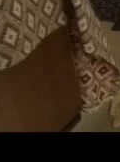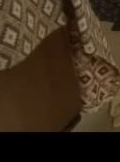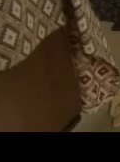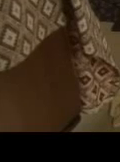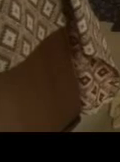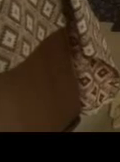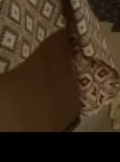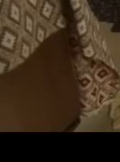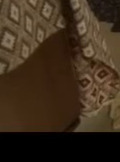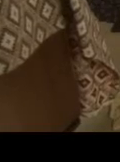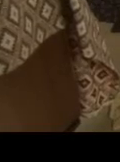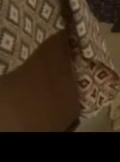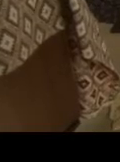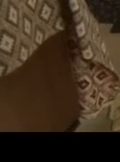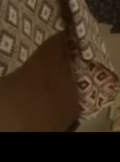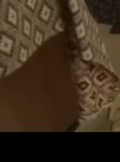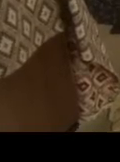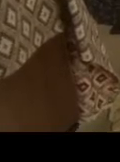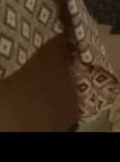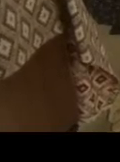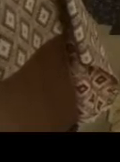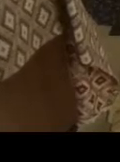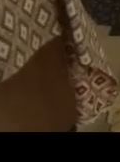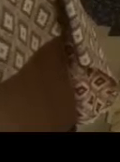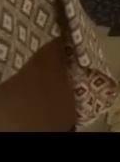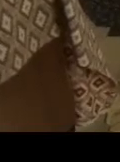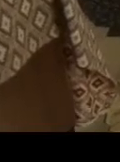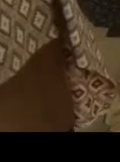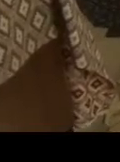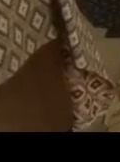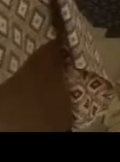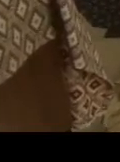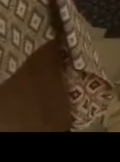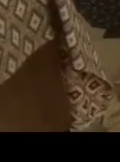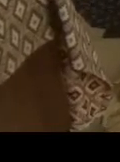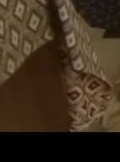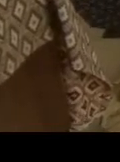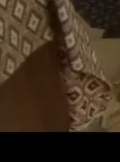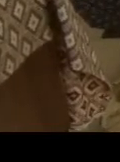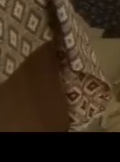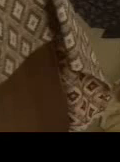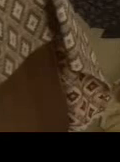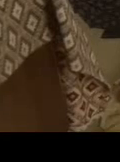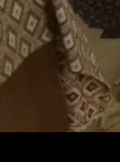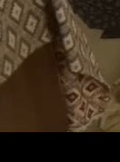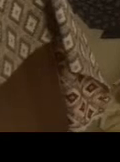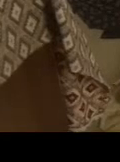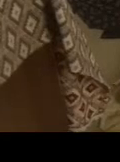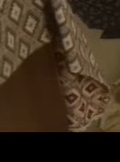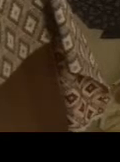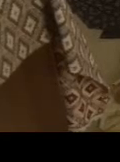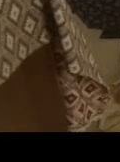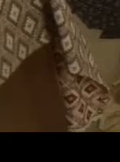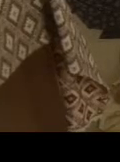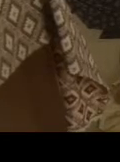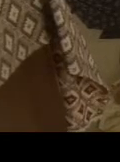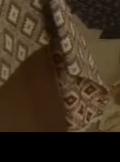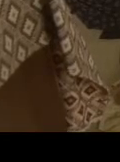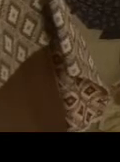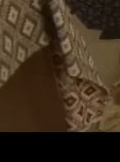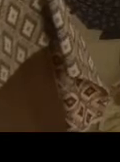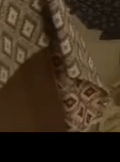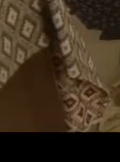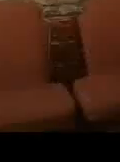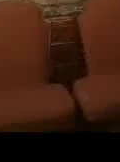Yuko, basta. En realidad, estaba pensando en mudarme a Kishiwada. Yuko quiere hacerse cargo de la tienda y yo